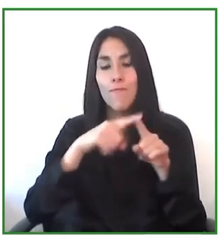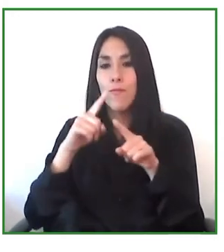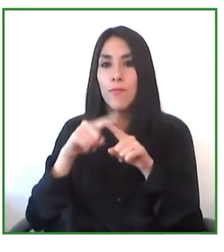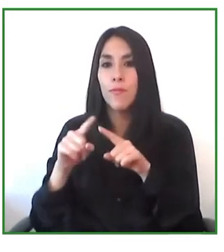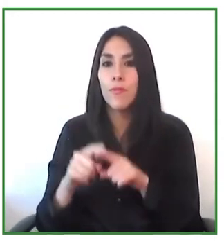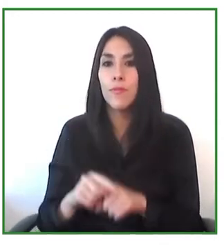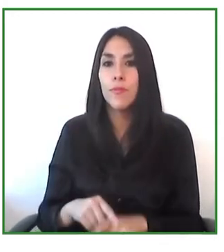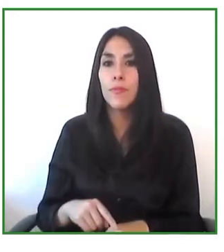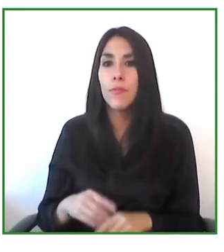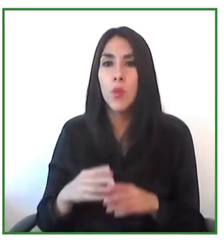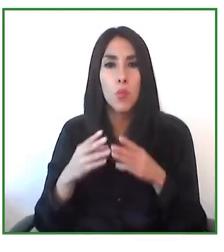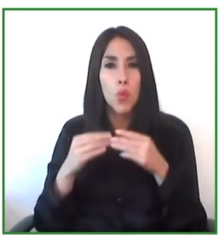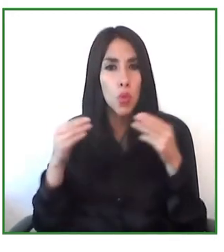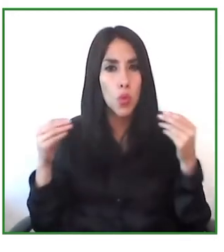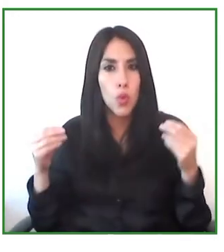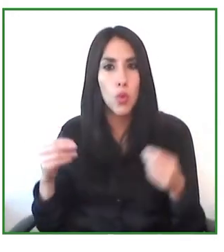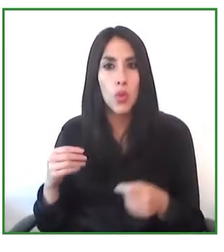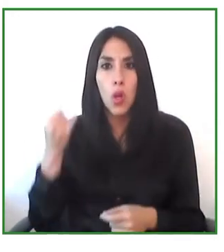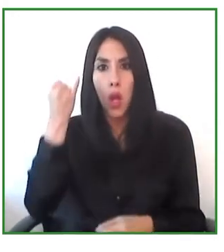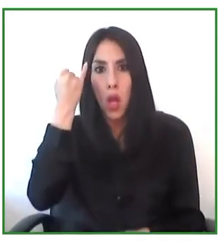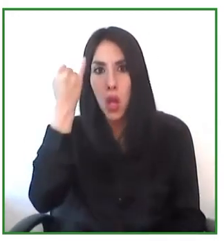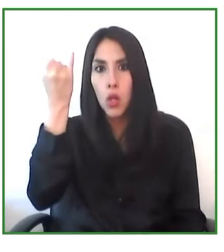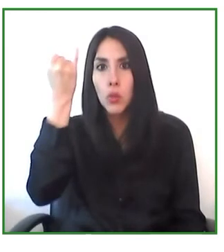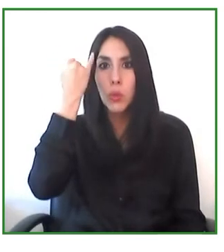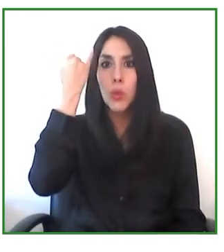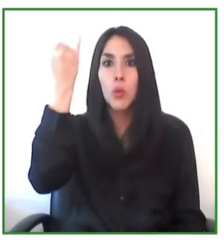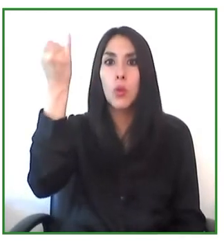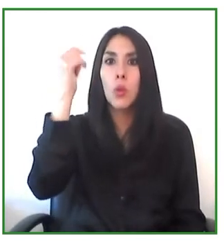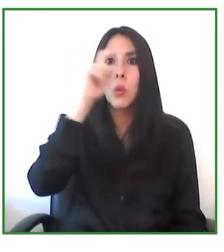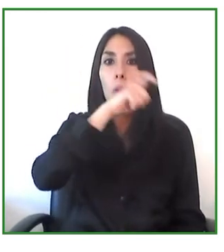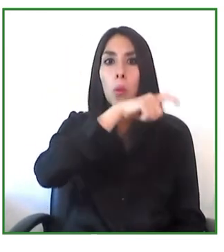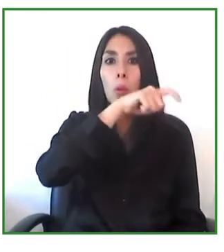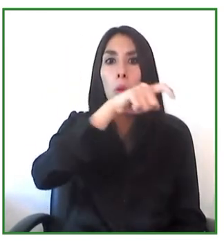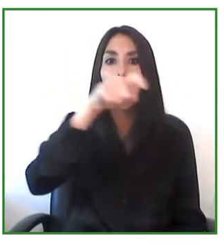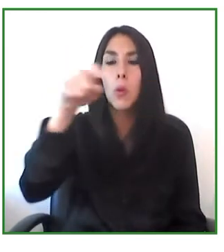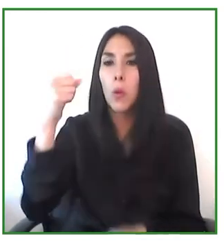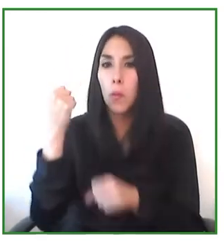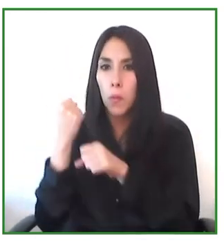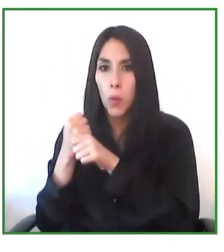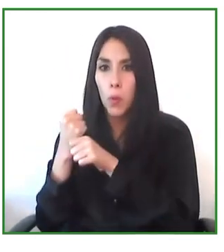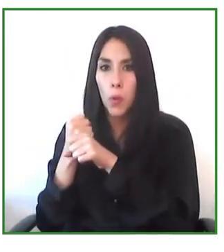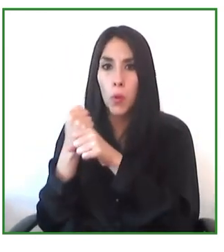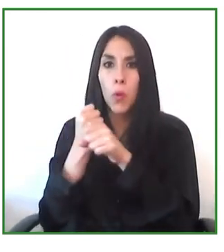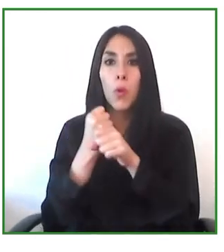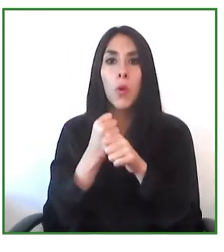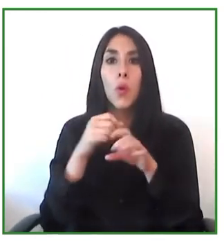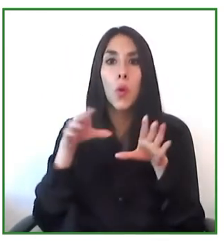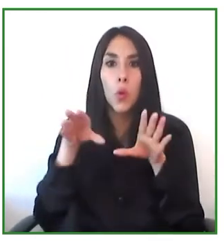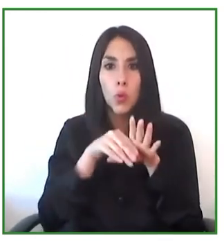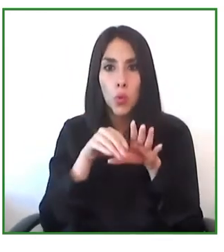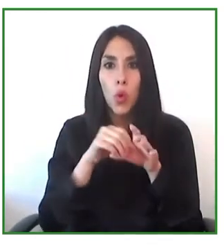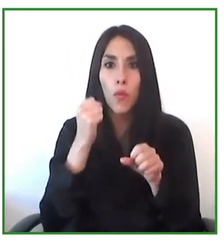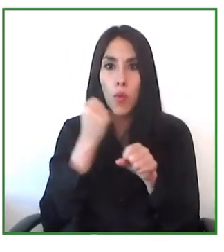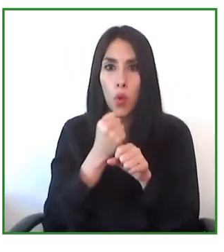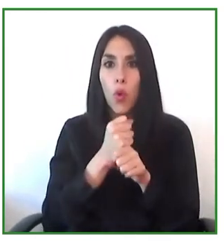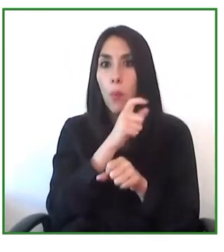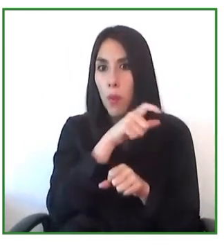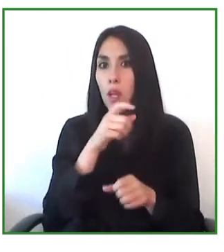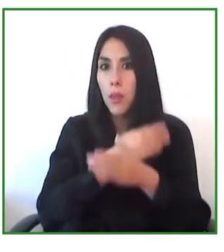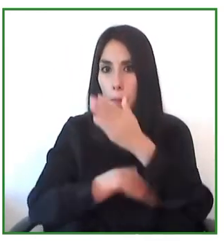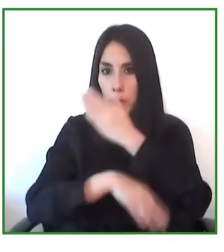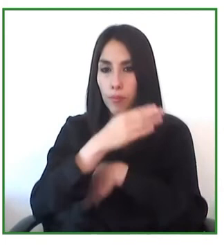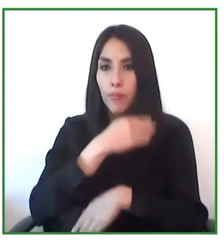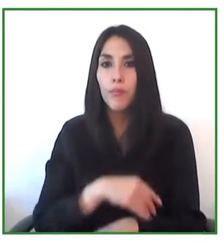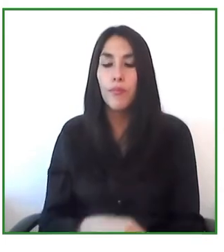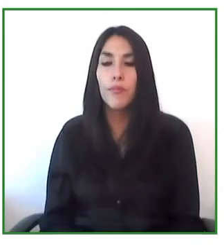muchas iniciativas que trabajan con la inclusión laboral de personas con discapacidad por todo el mundo.